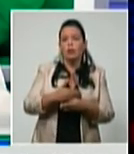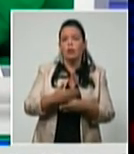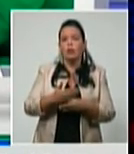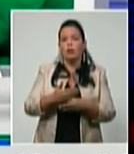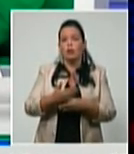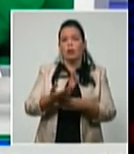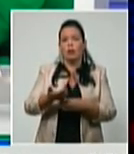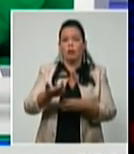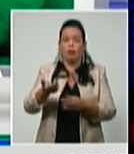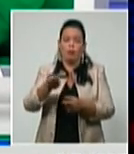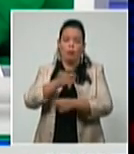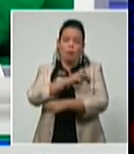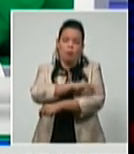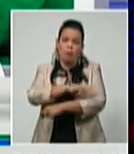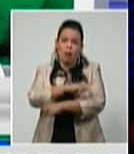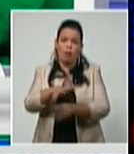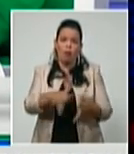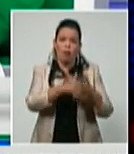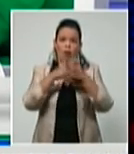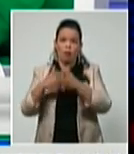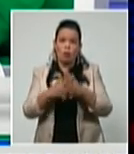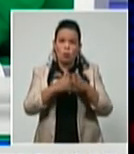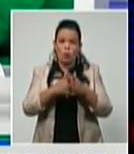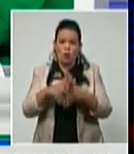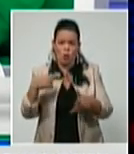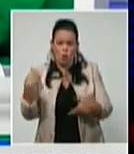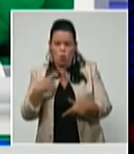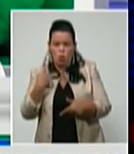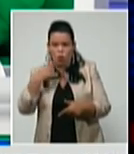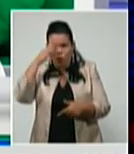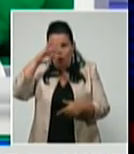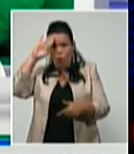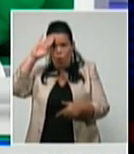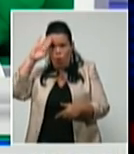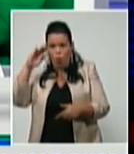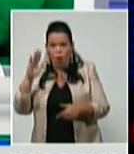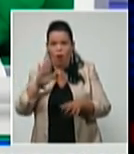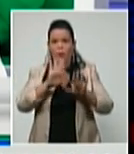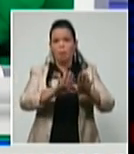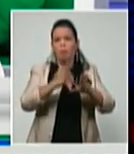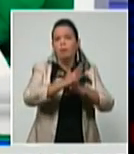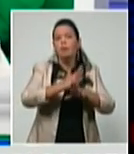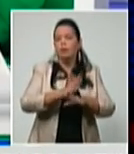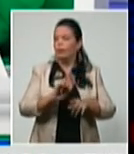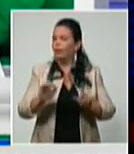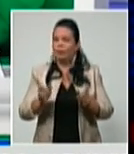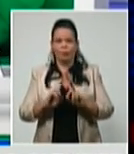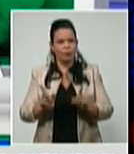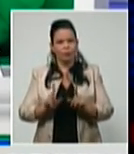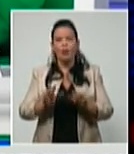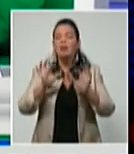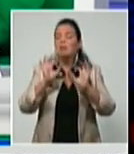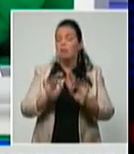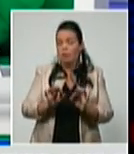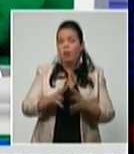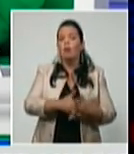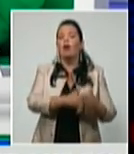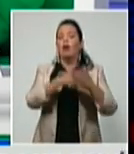Cuba, es de los Estados Unidos en este caso. Y muchas veces incluso hemos tenido